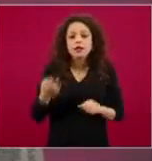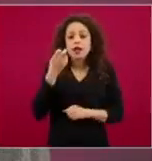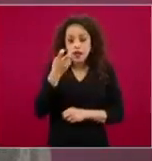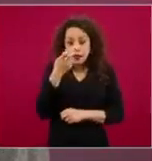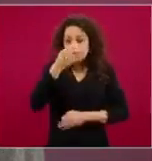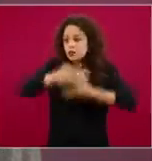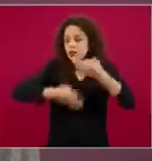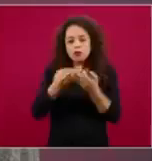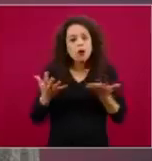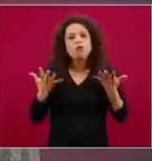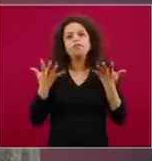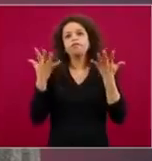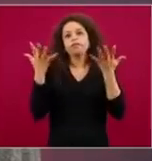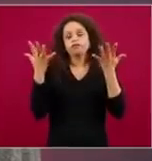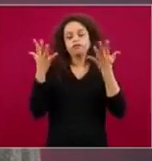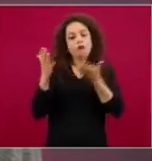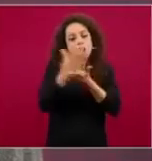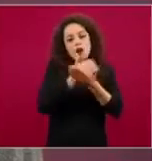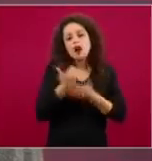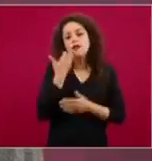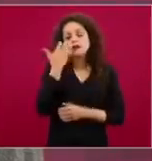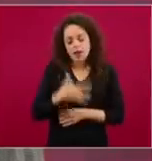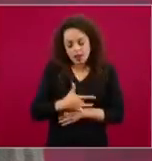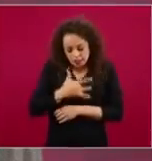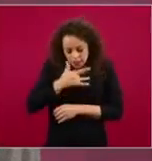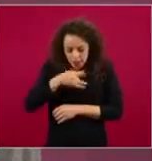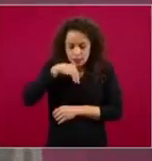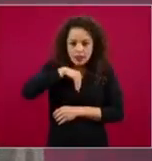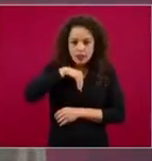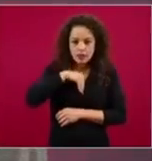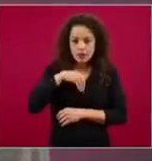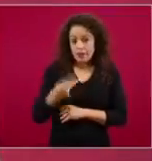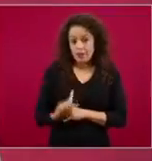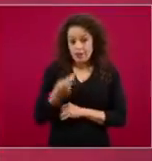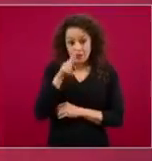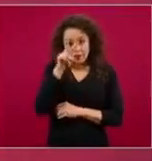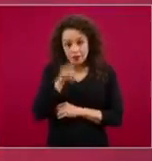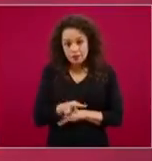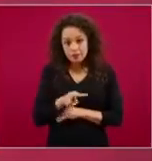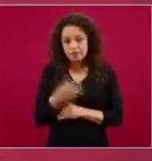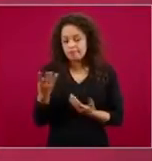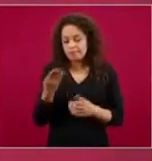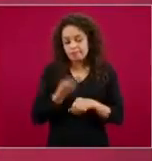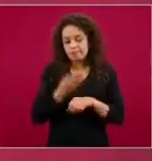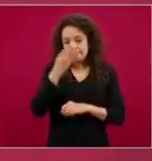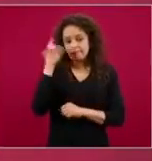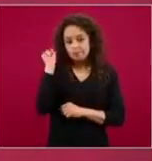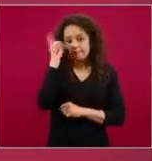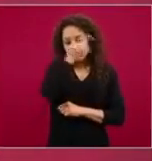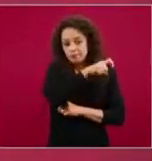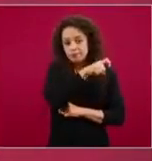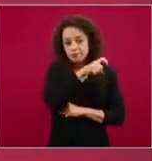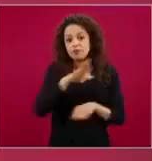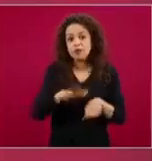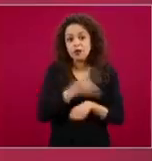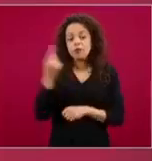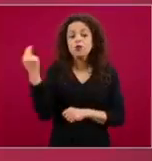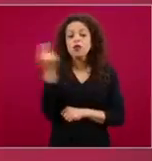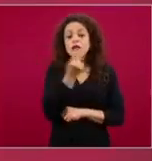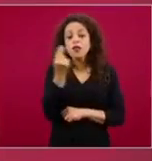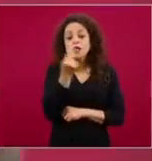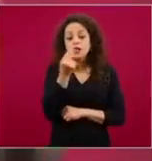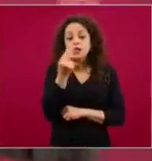más íntimo. Pero es imprescindible no perder de vista la realidad, la